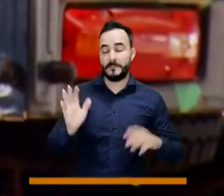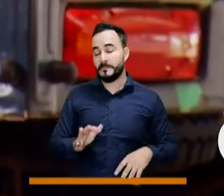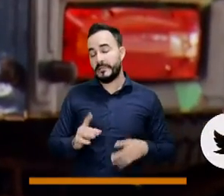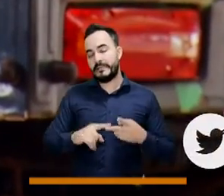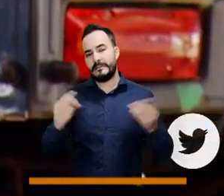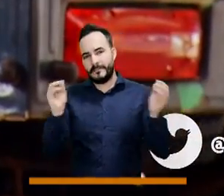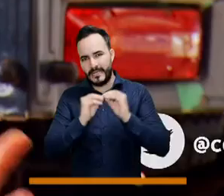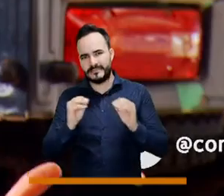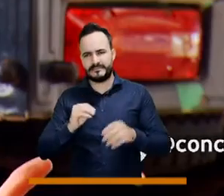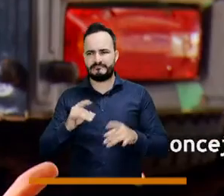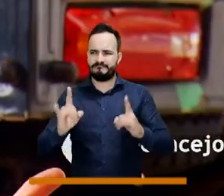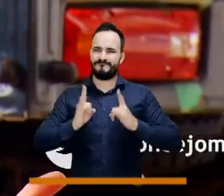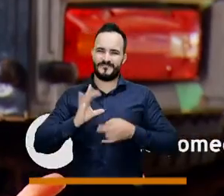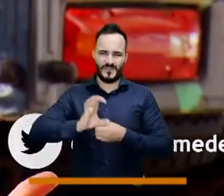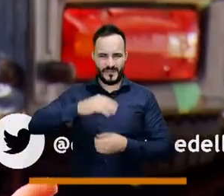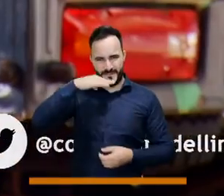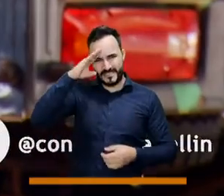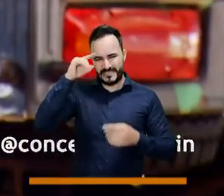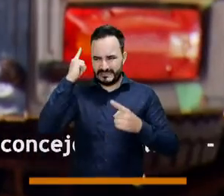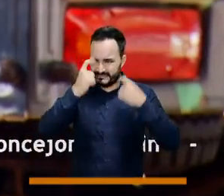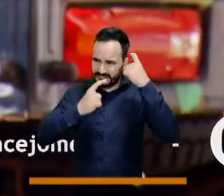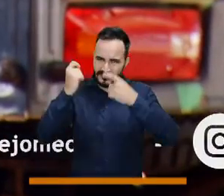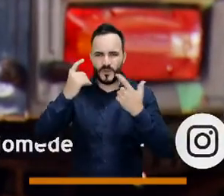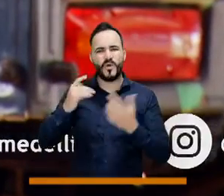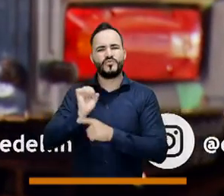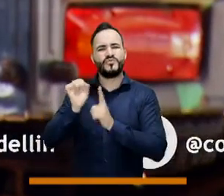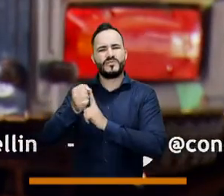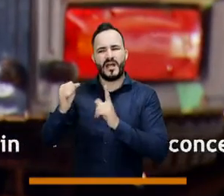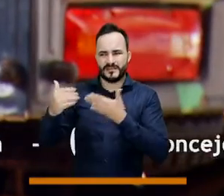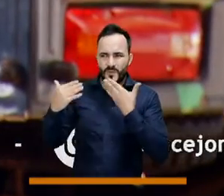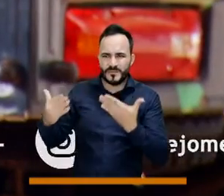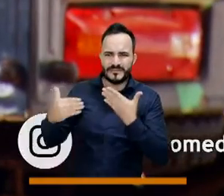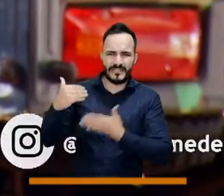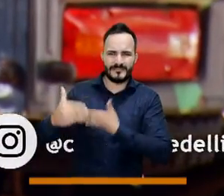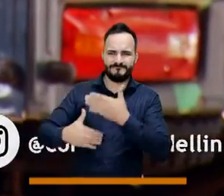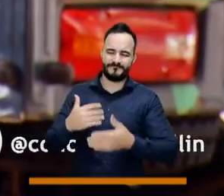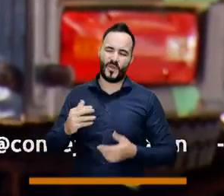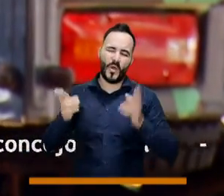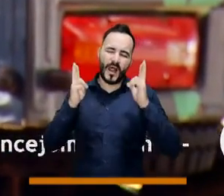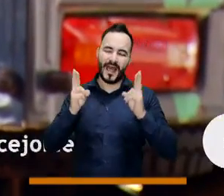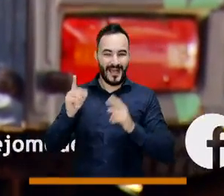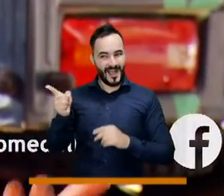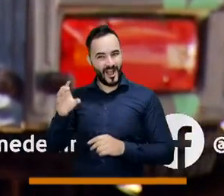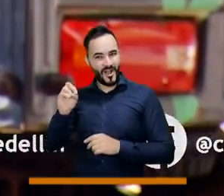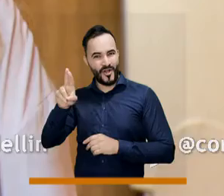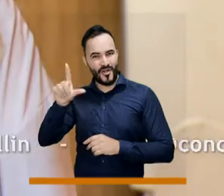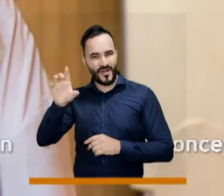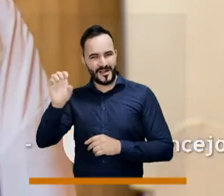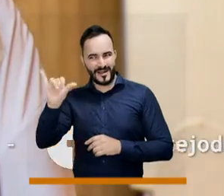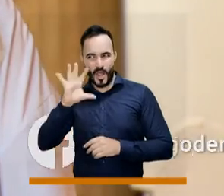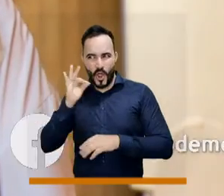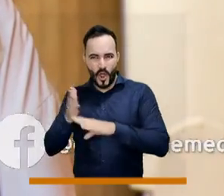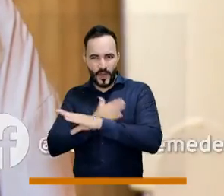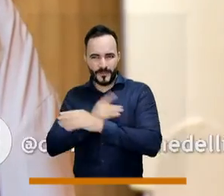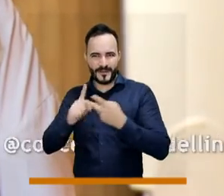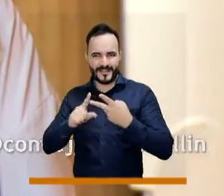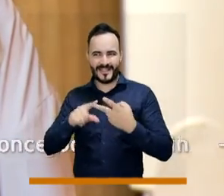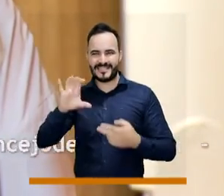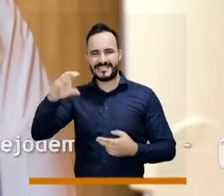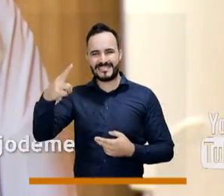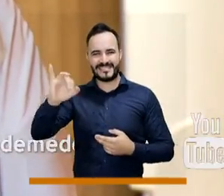Medellín. ¿Qué está pasando con los procesos sociales? ¿Qué está pasando? Necesitamos más gente como Orley en Medellín. Necesitamos más gente como